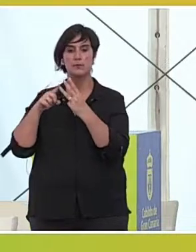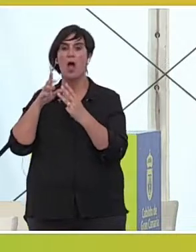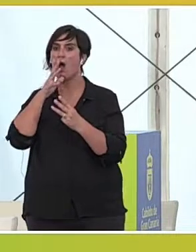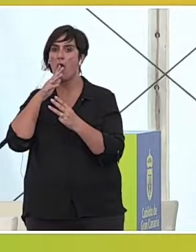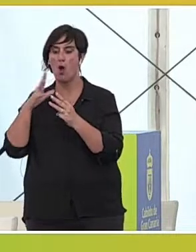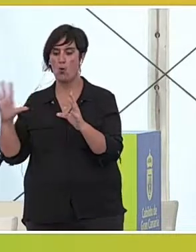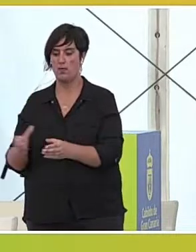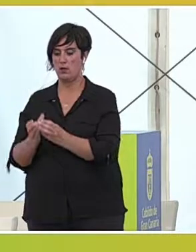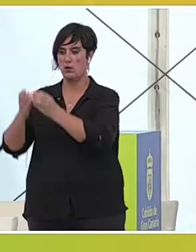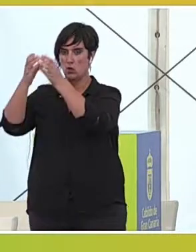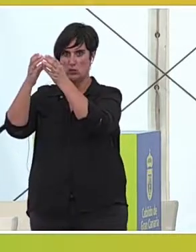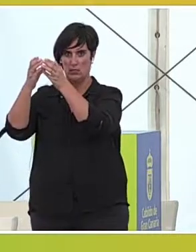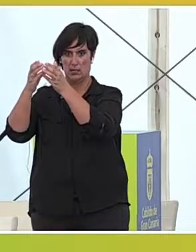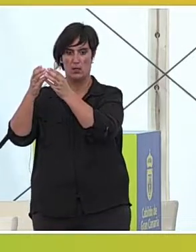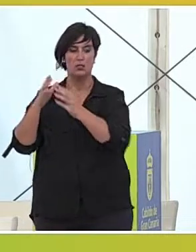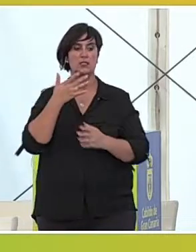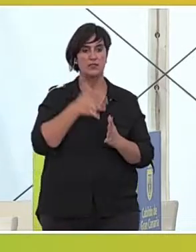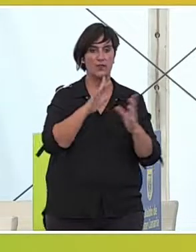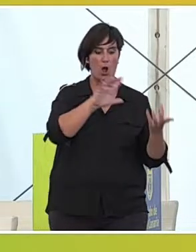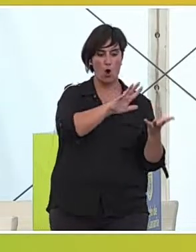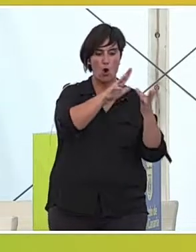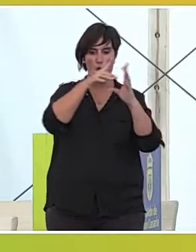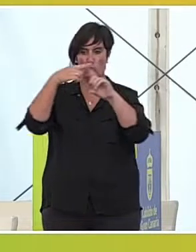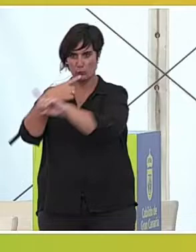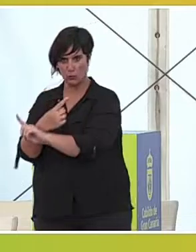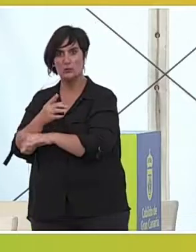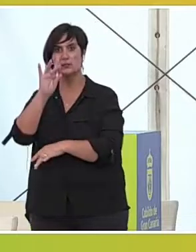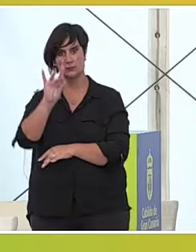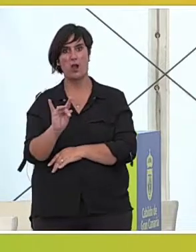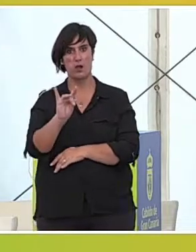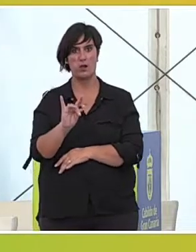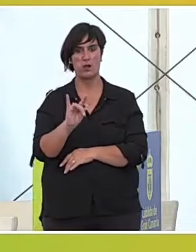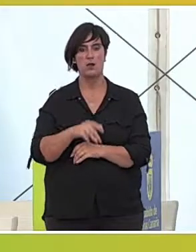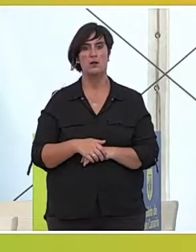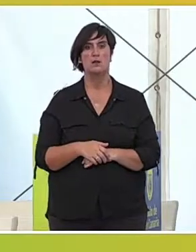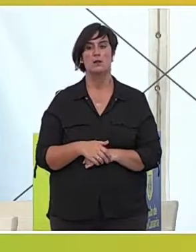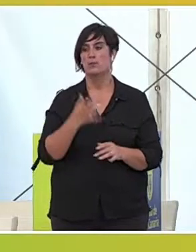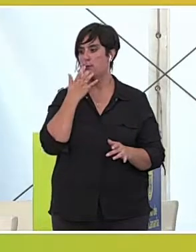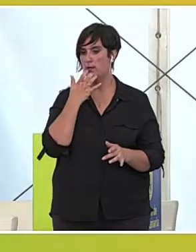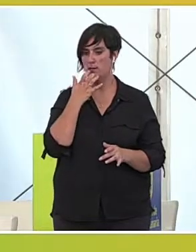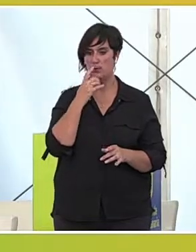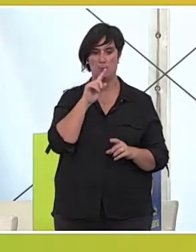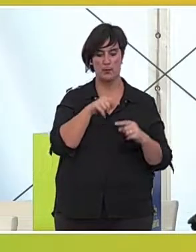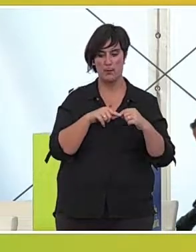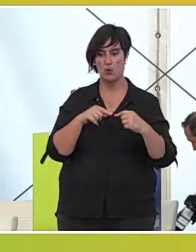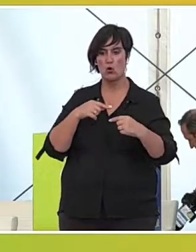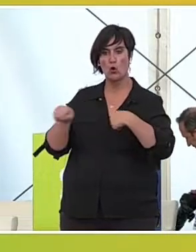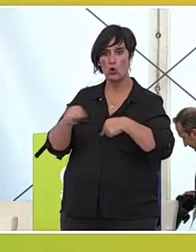concentrado. Es decir, el fenómeno de ósmosis inversa se produce. Por ejemplo, si miramos la